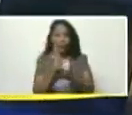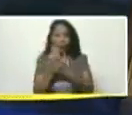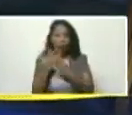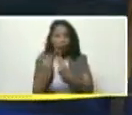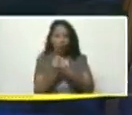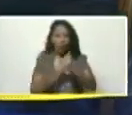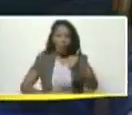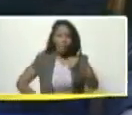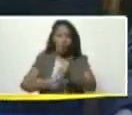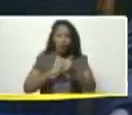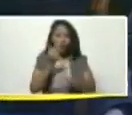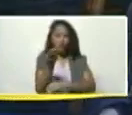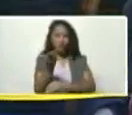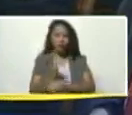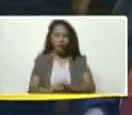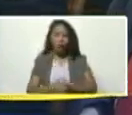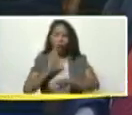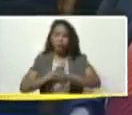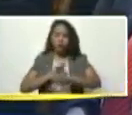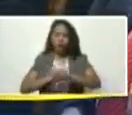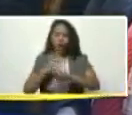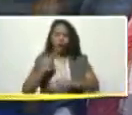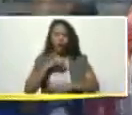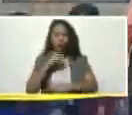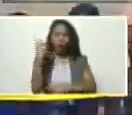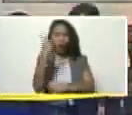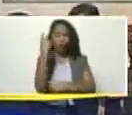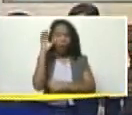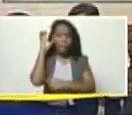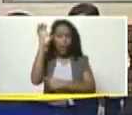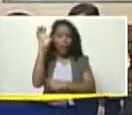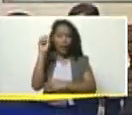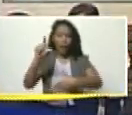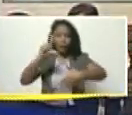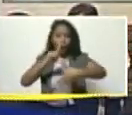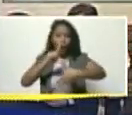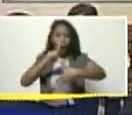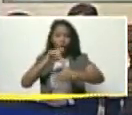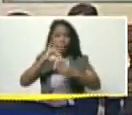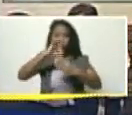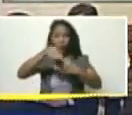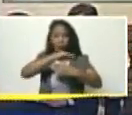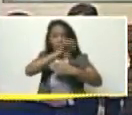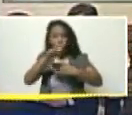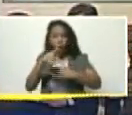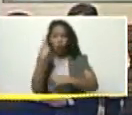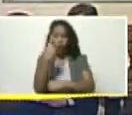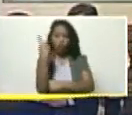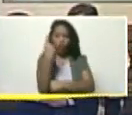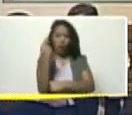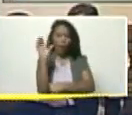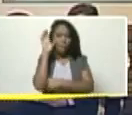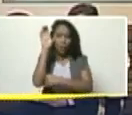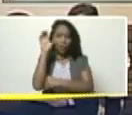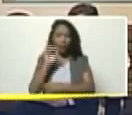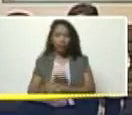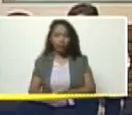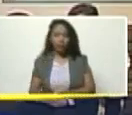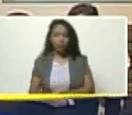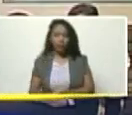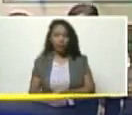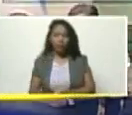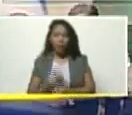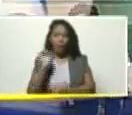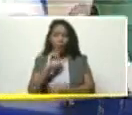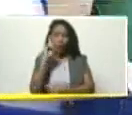lado, porque estamos en una sola patria, la patria latinoamericana y caribeña. Es una sola la patria. O es